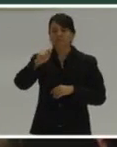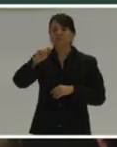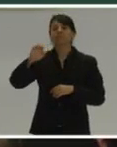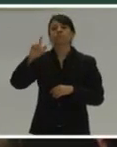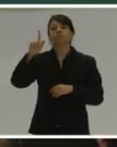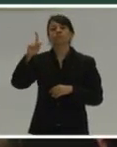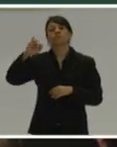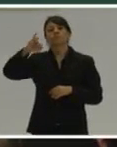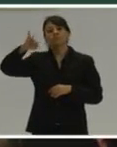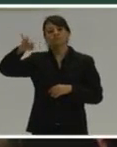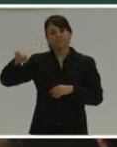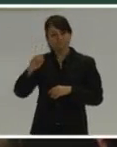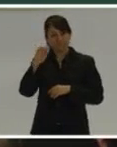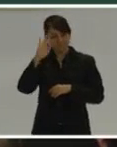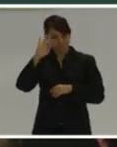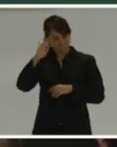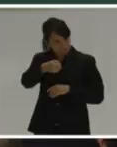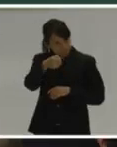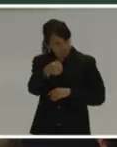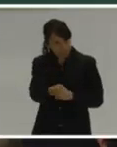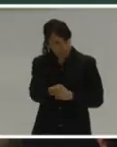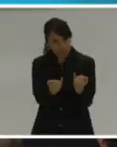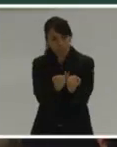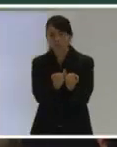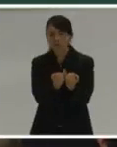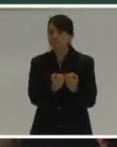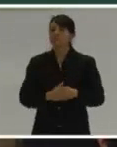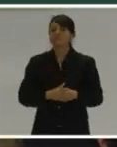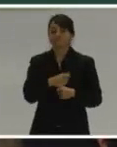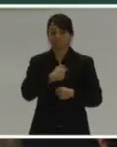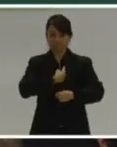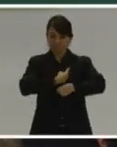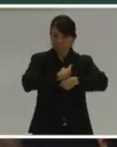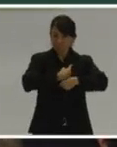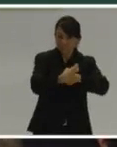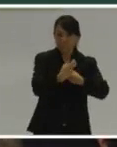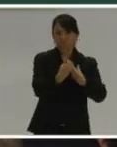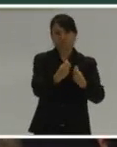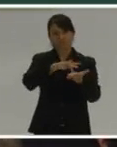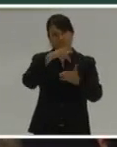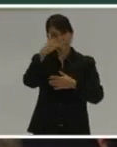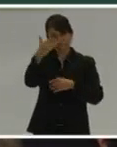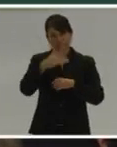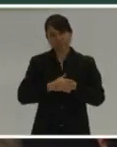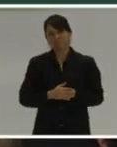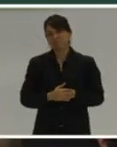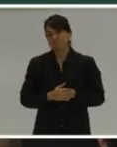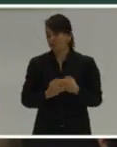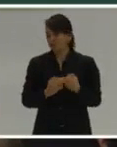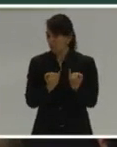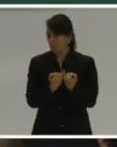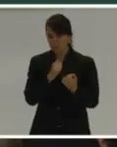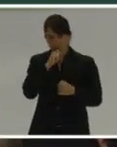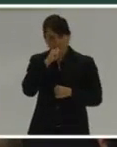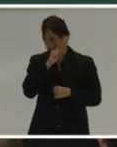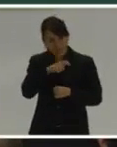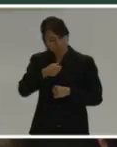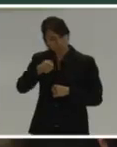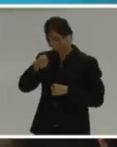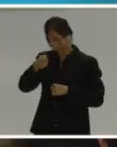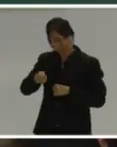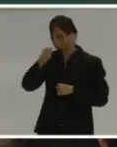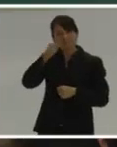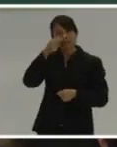del Poder Judicial de la Federación. Muchas gracias por la invitación. También saludar a la Secretaría